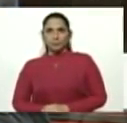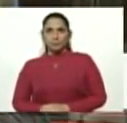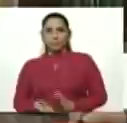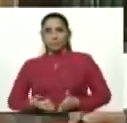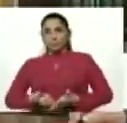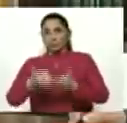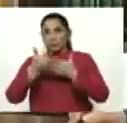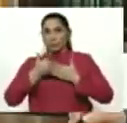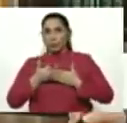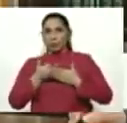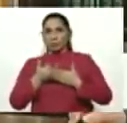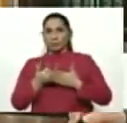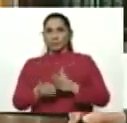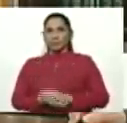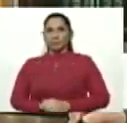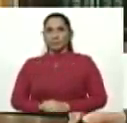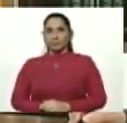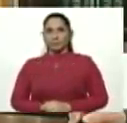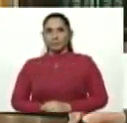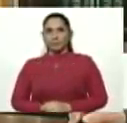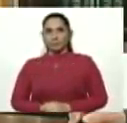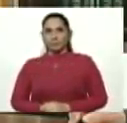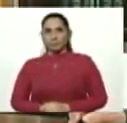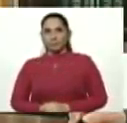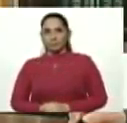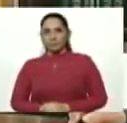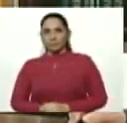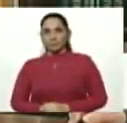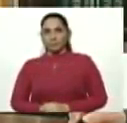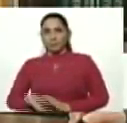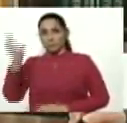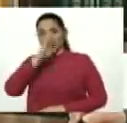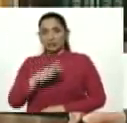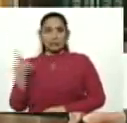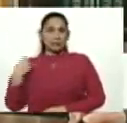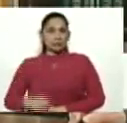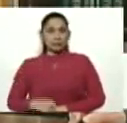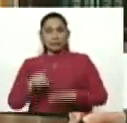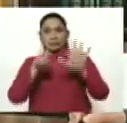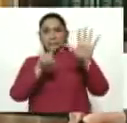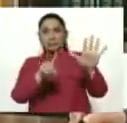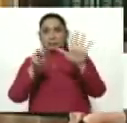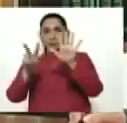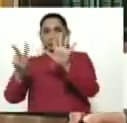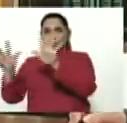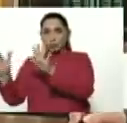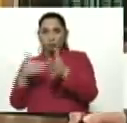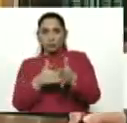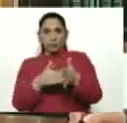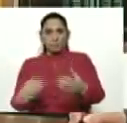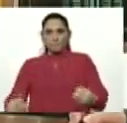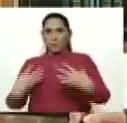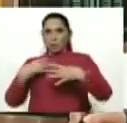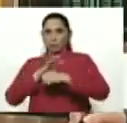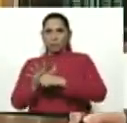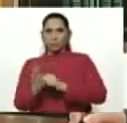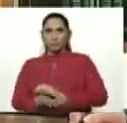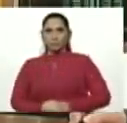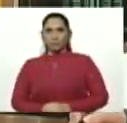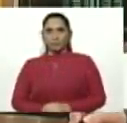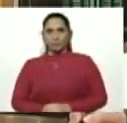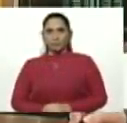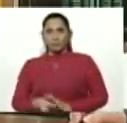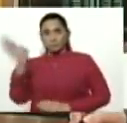ayudante, un buen edecán. Aquí está Brasil, tiene 678 mil casos.